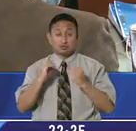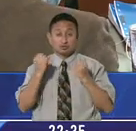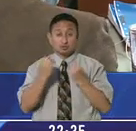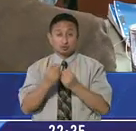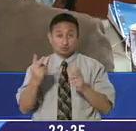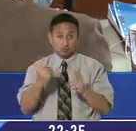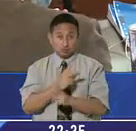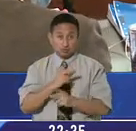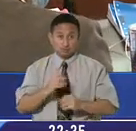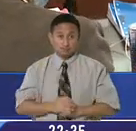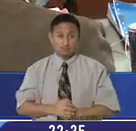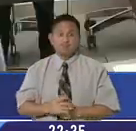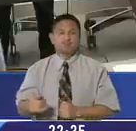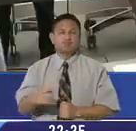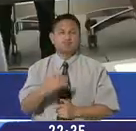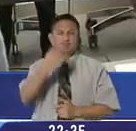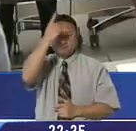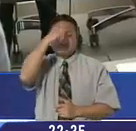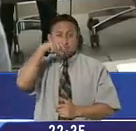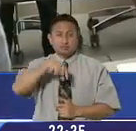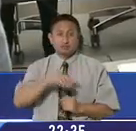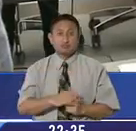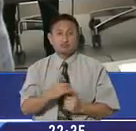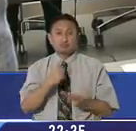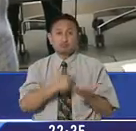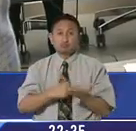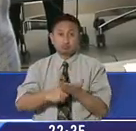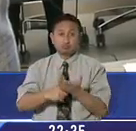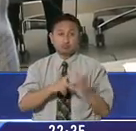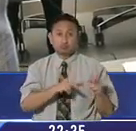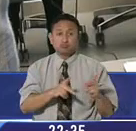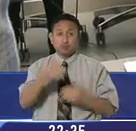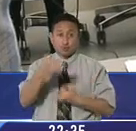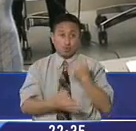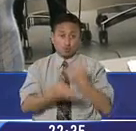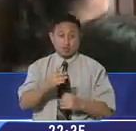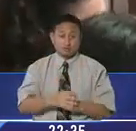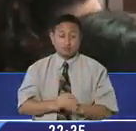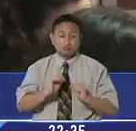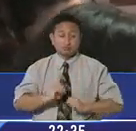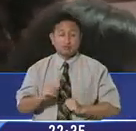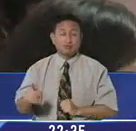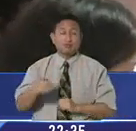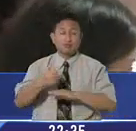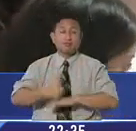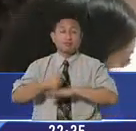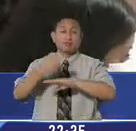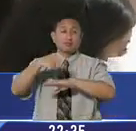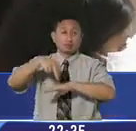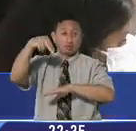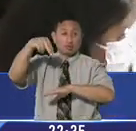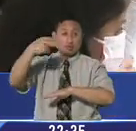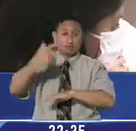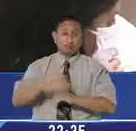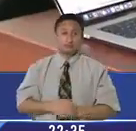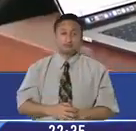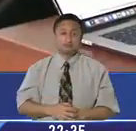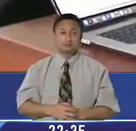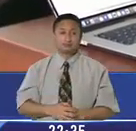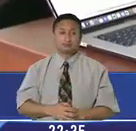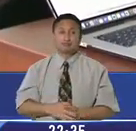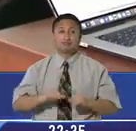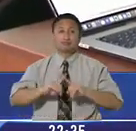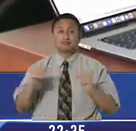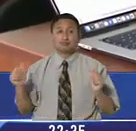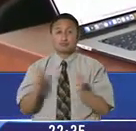asociación ilícita. Esta decisión se adoptó durante una audiencia preparatoria de juicio que se realizó en el Complejo Judicial Norte de la capital. Pero junto